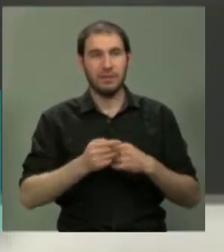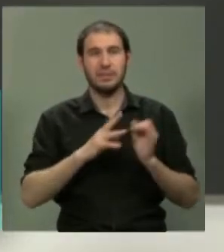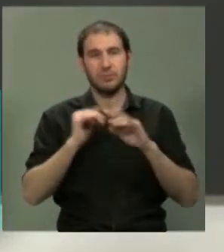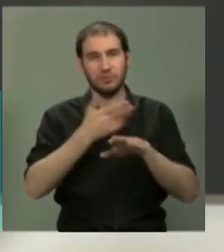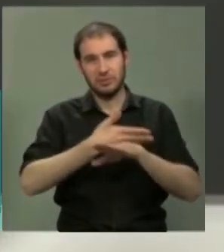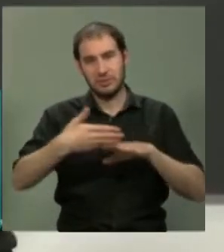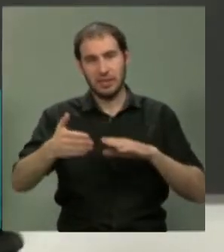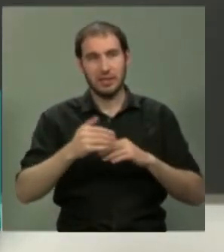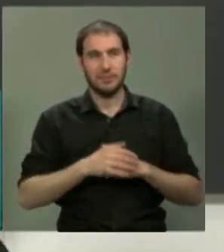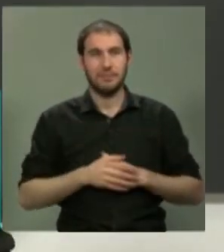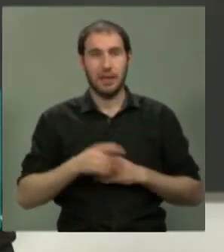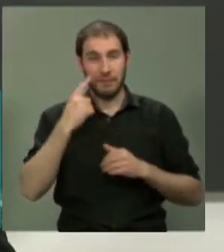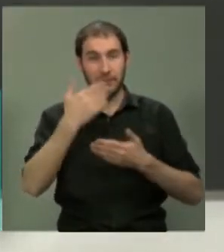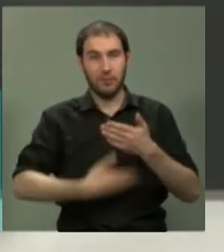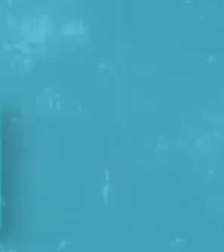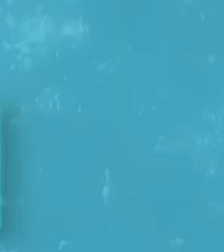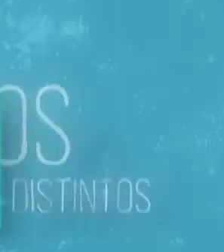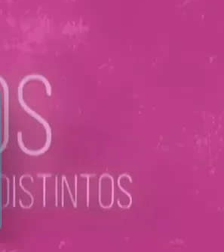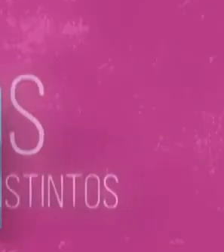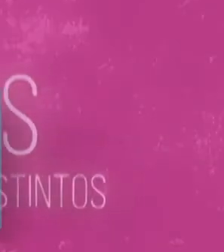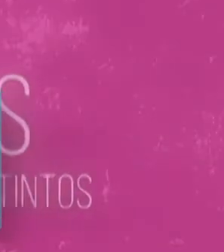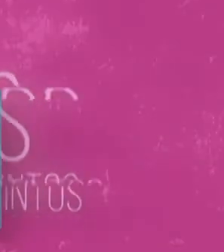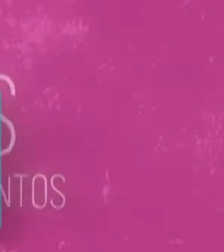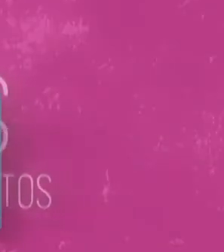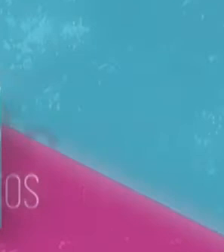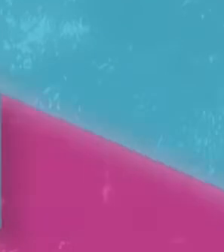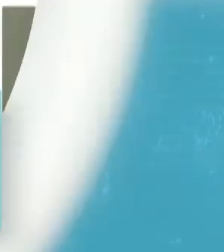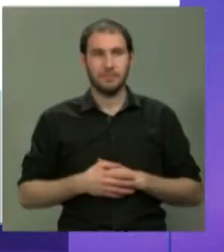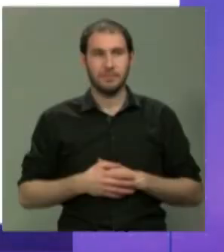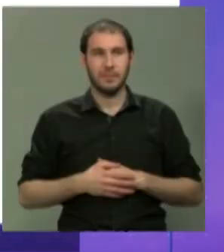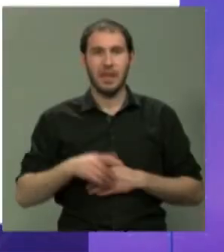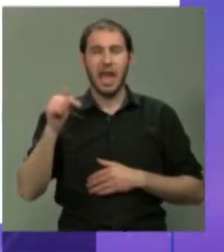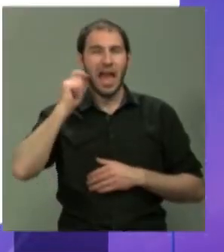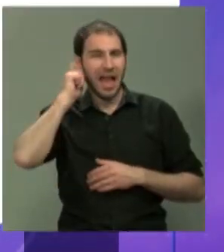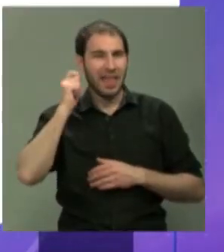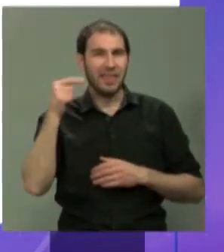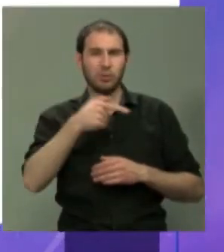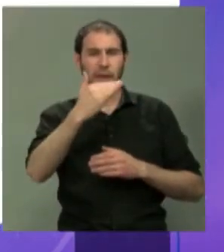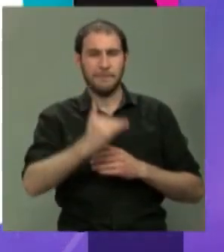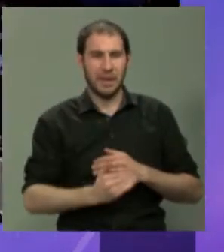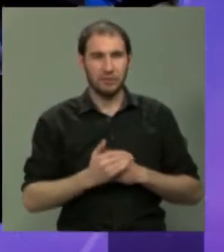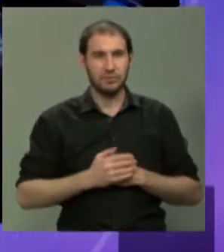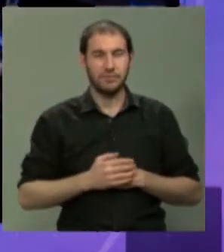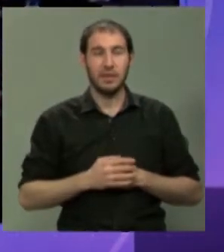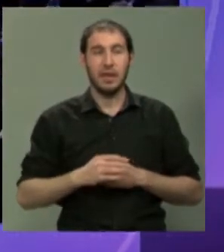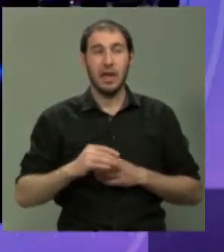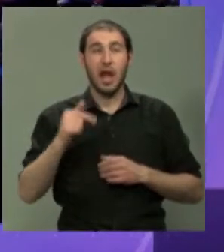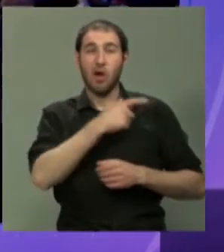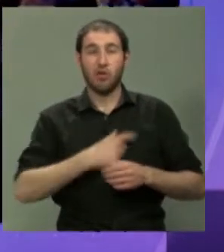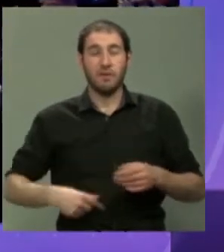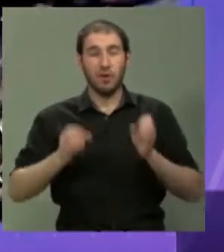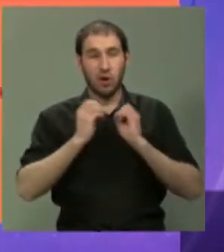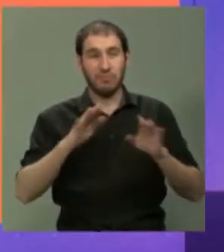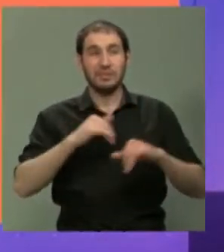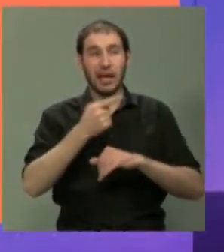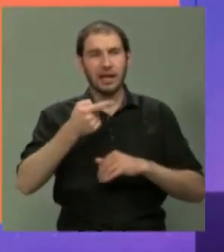la discusión que ya se armó acá. Vamos al informe. En distintos parecidos, la baja de la edad de imputabilidad. A partir de que el gobierno diera a